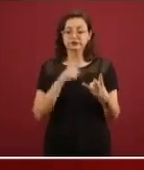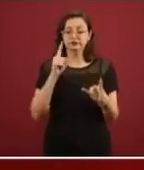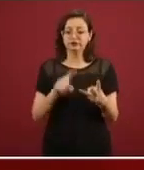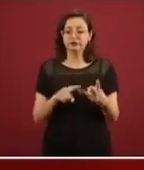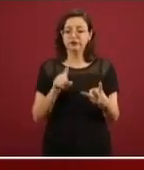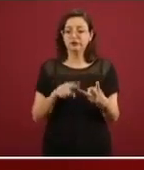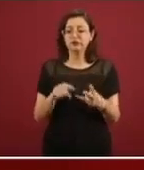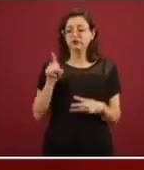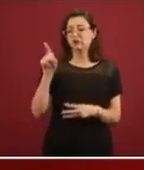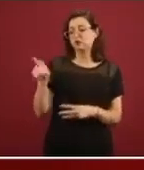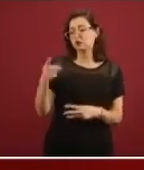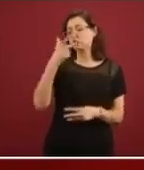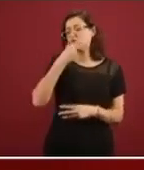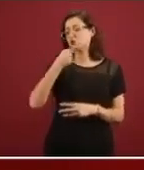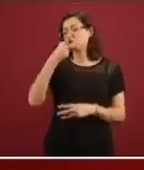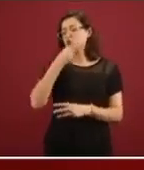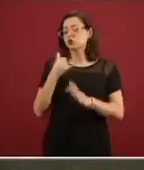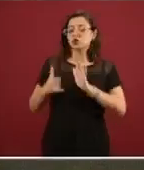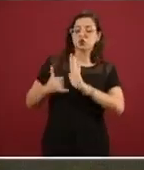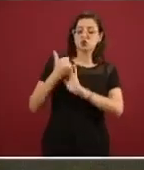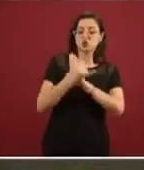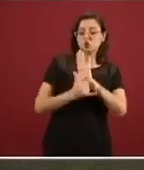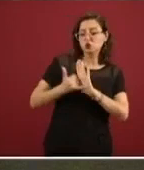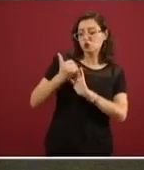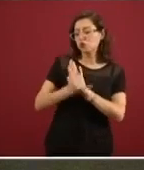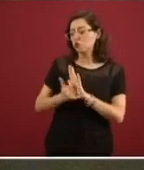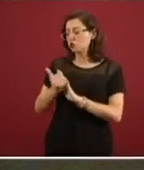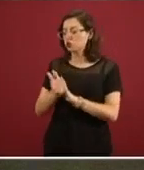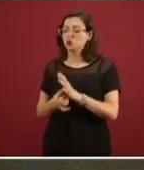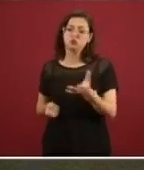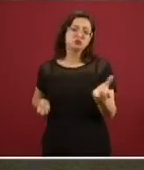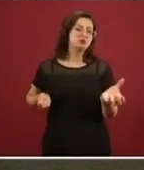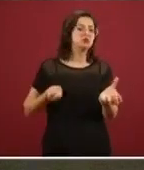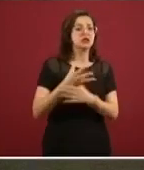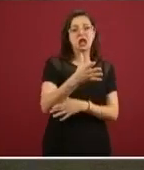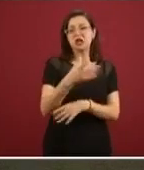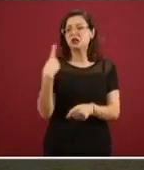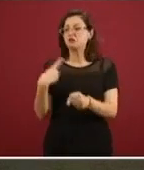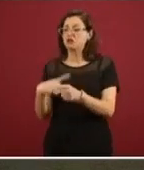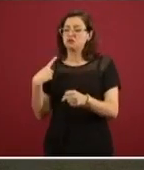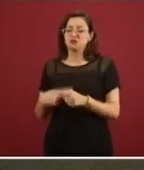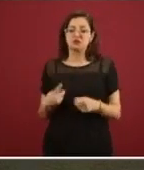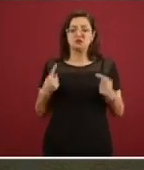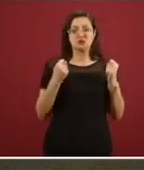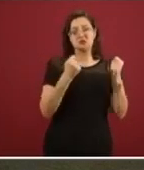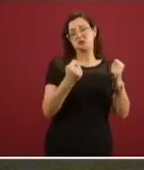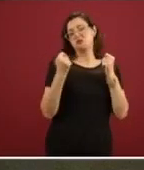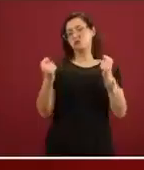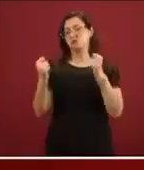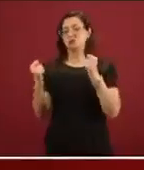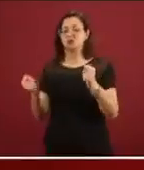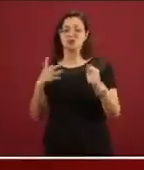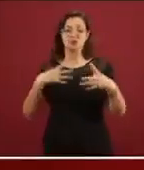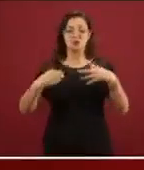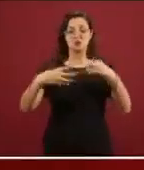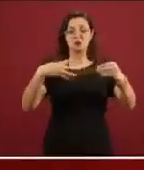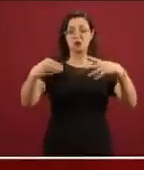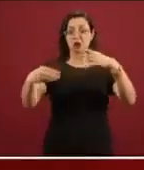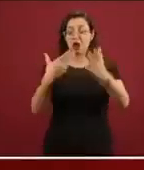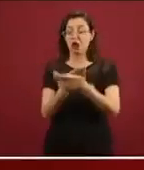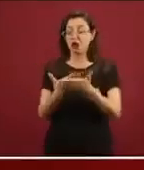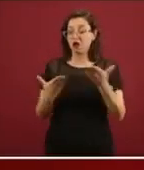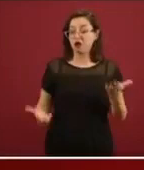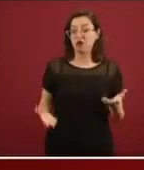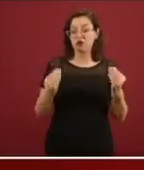un youtuber que se salió, decidió contagiar y ahorita provocó que ya haya demandas